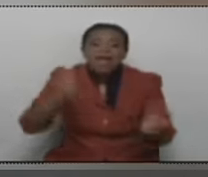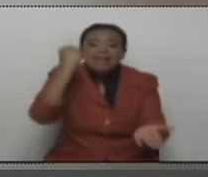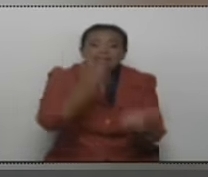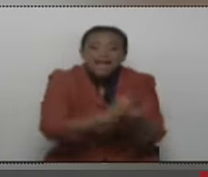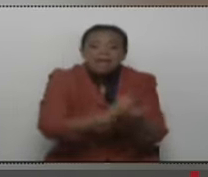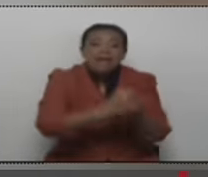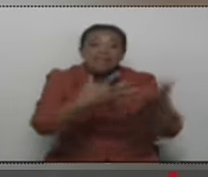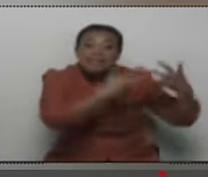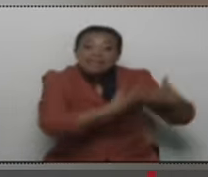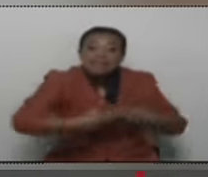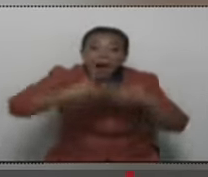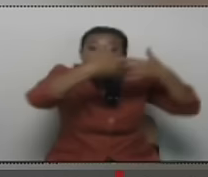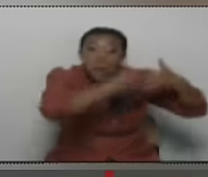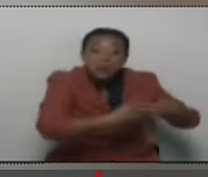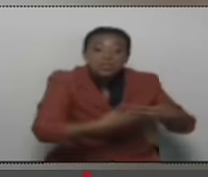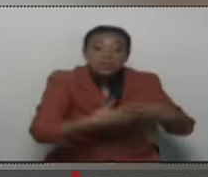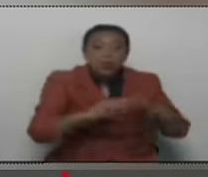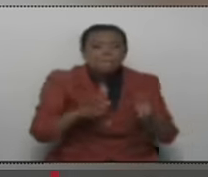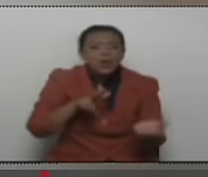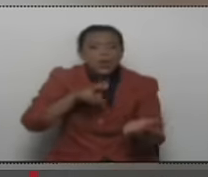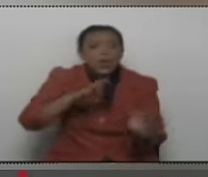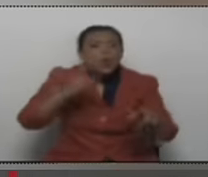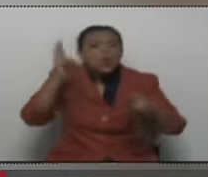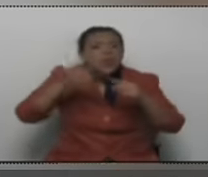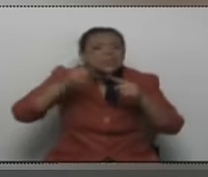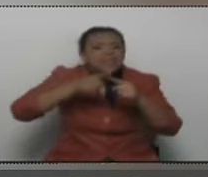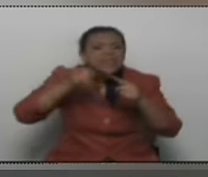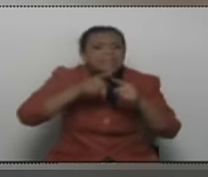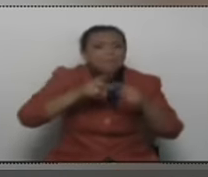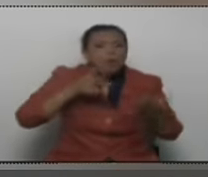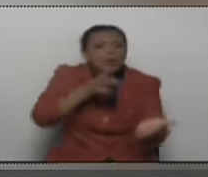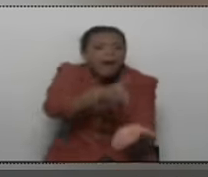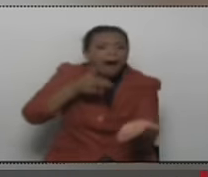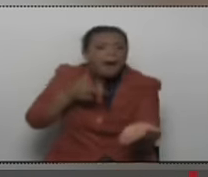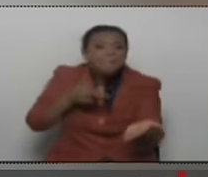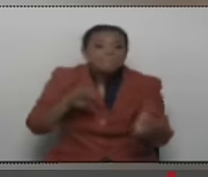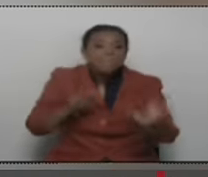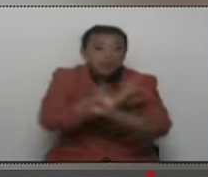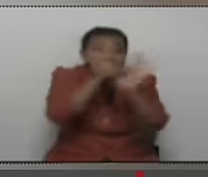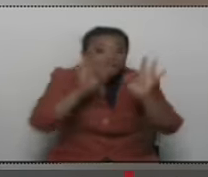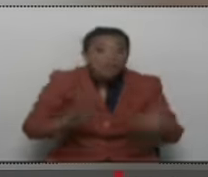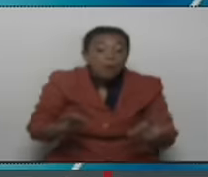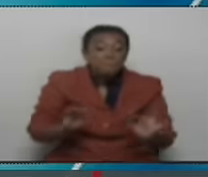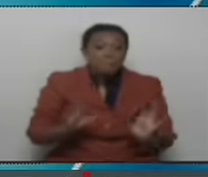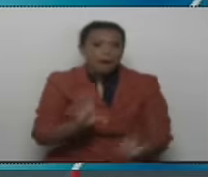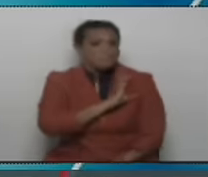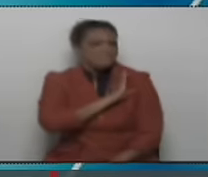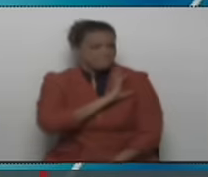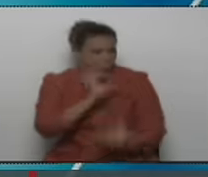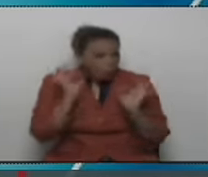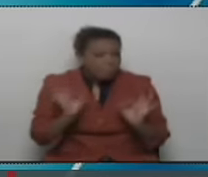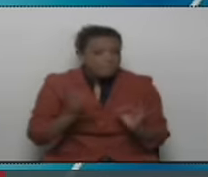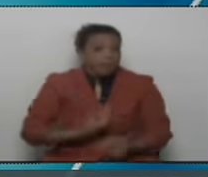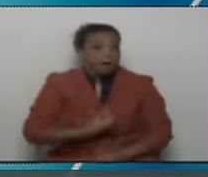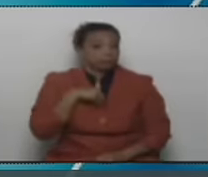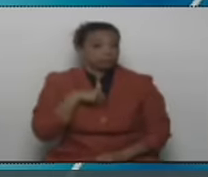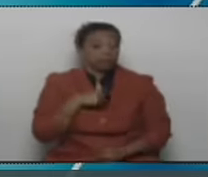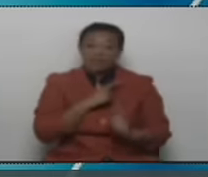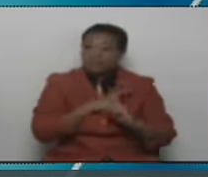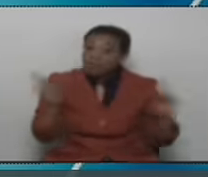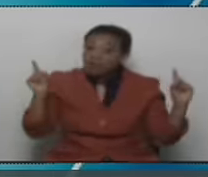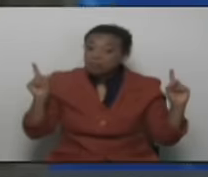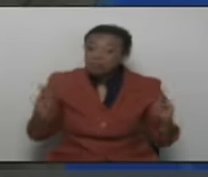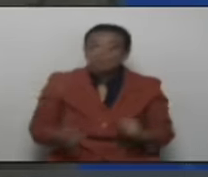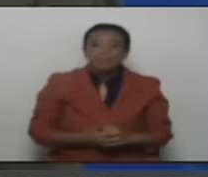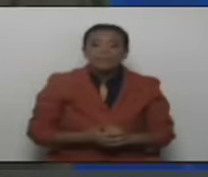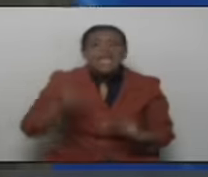hay un armamento muy característico. Yo creo que tú trajiste, sí. Podríamos enseñarlo, ¿verdad? Sí, claro. Correcto. Mostrarlo.